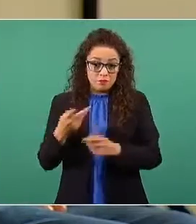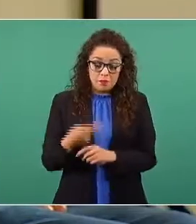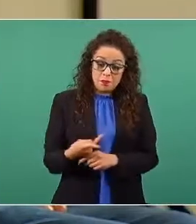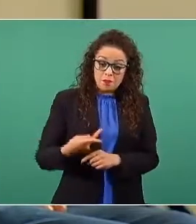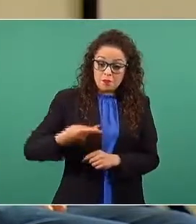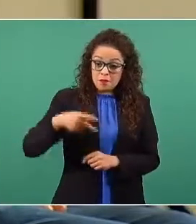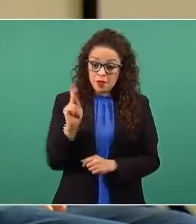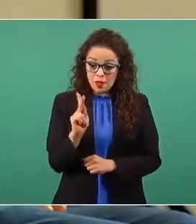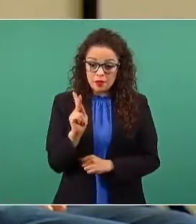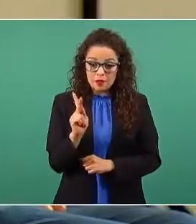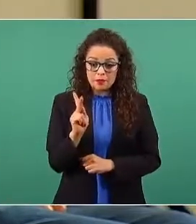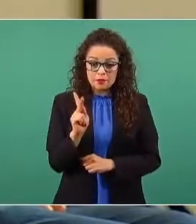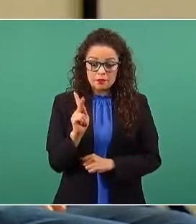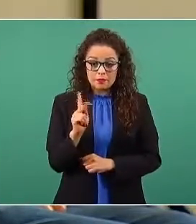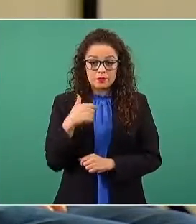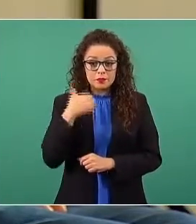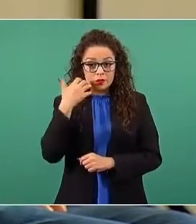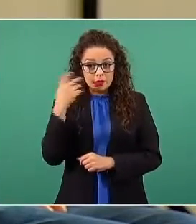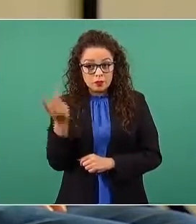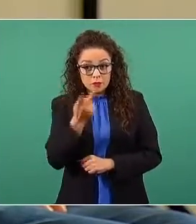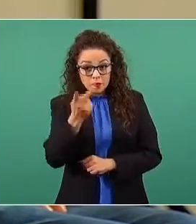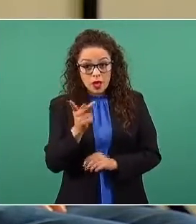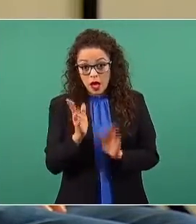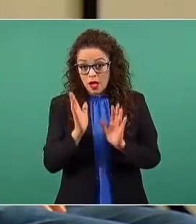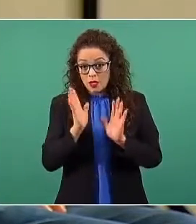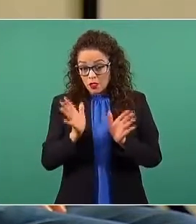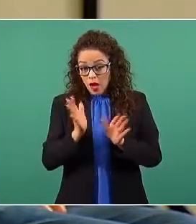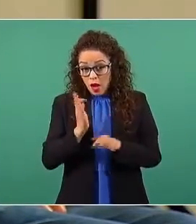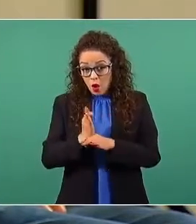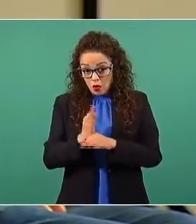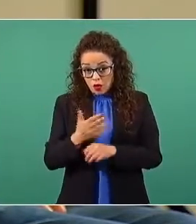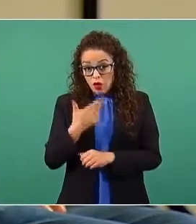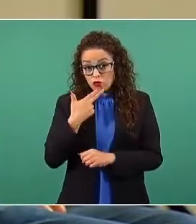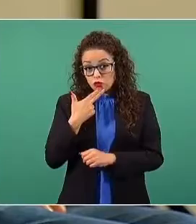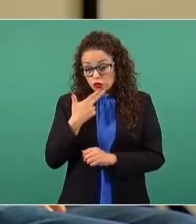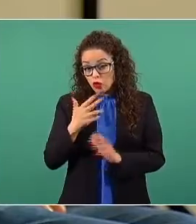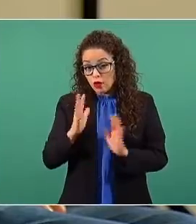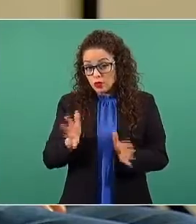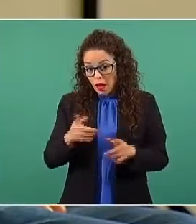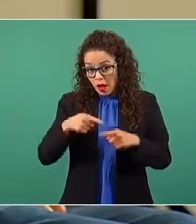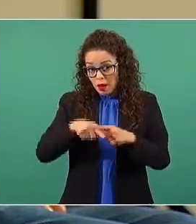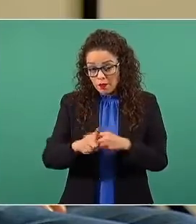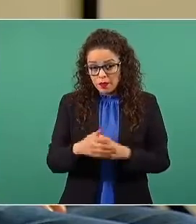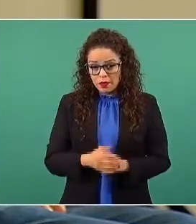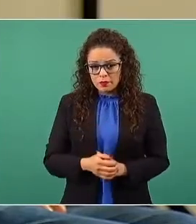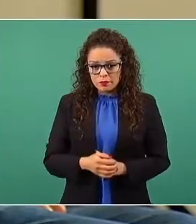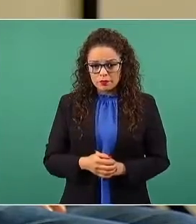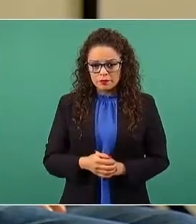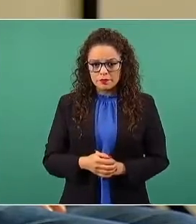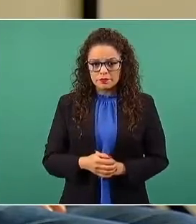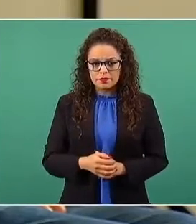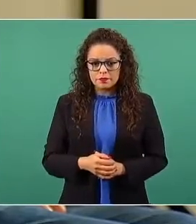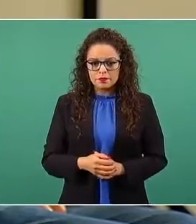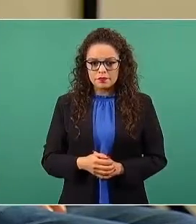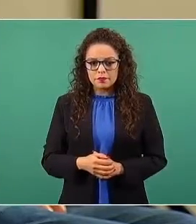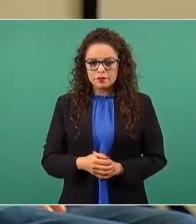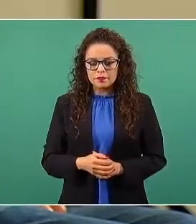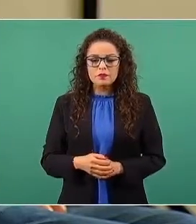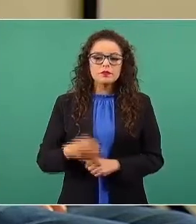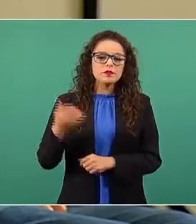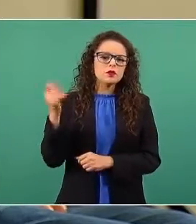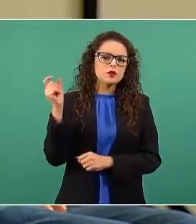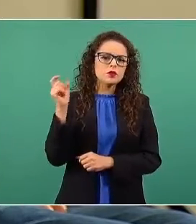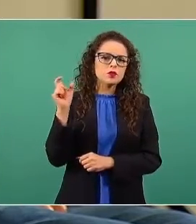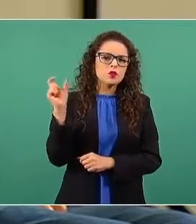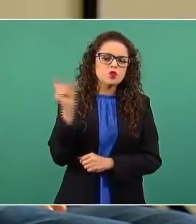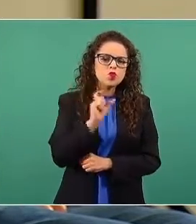esto ya está funcionando, preguntan ellos, y que a partir de cuándo y cuándo salió en el,